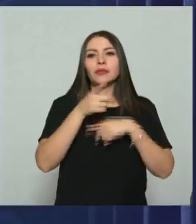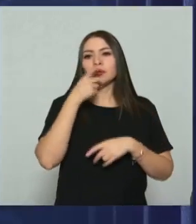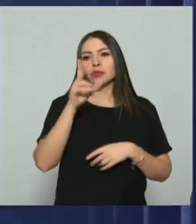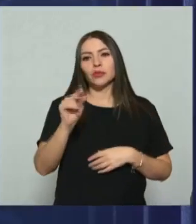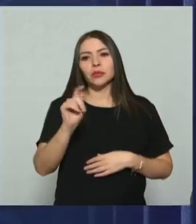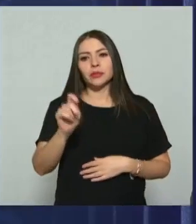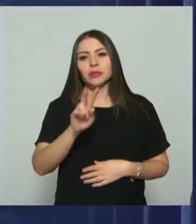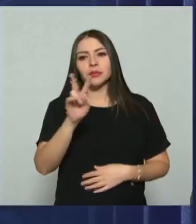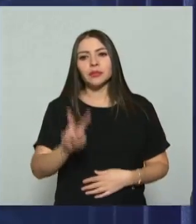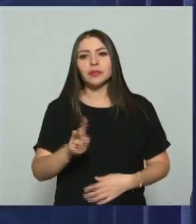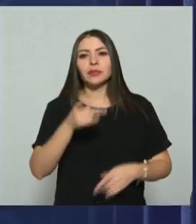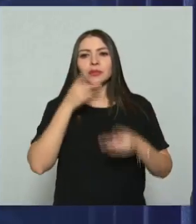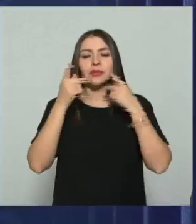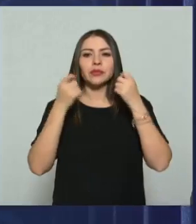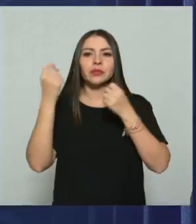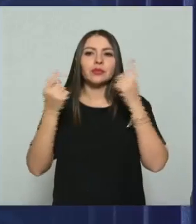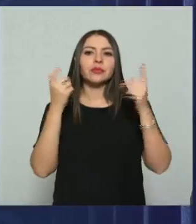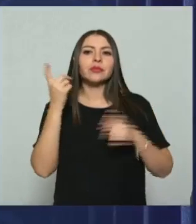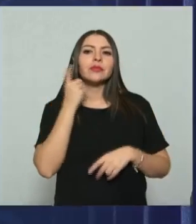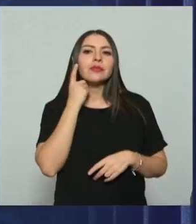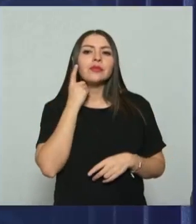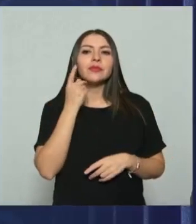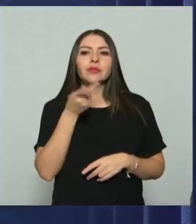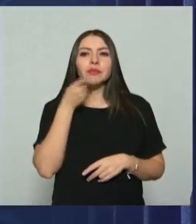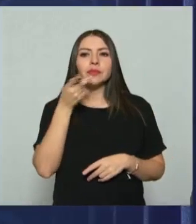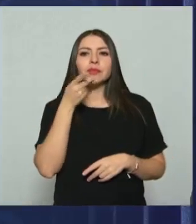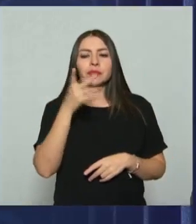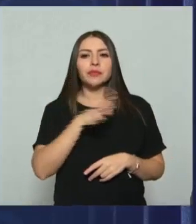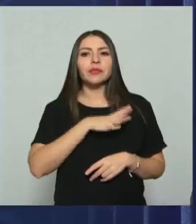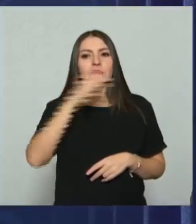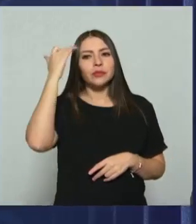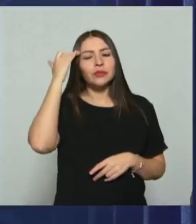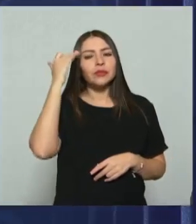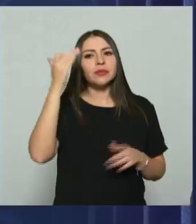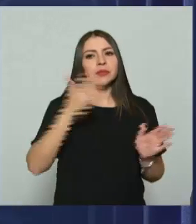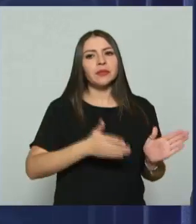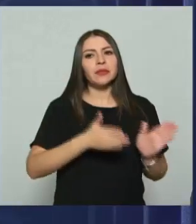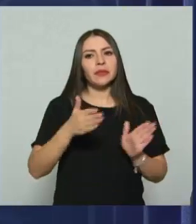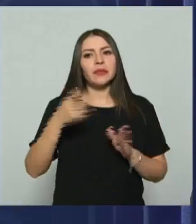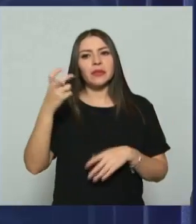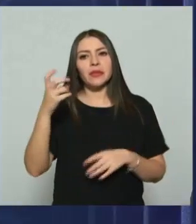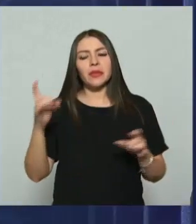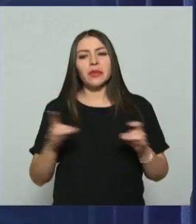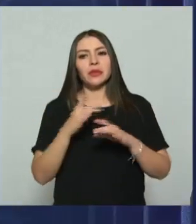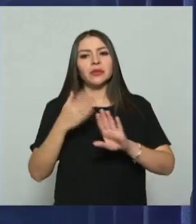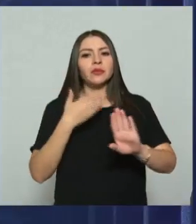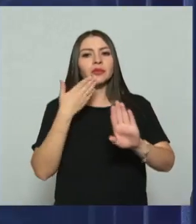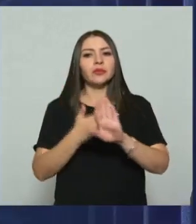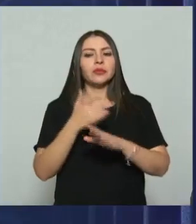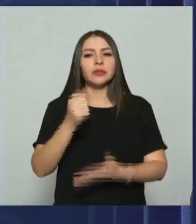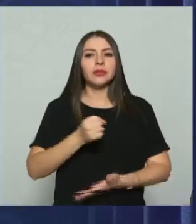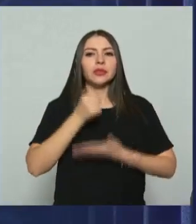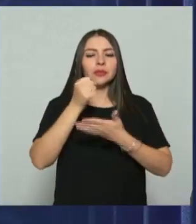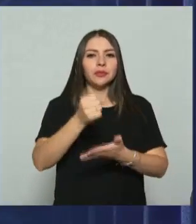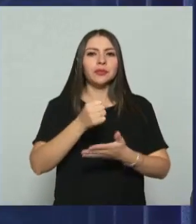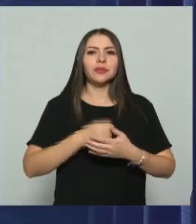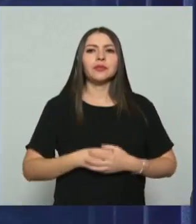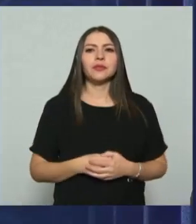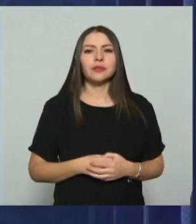por supuesto estas versiones de algunos diputados que han indicado que hay retraso y que esto afectará también en el presupuesto. En primer